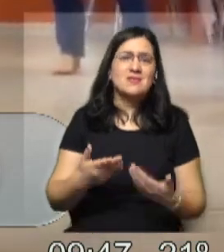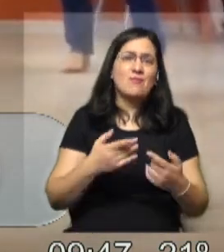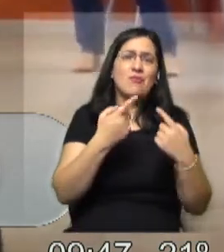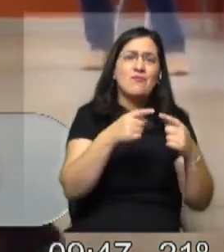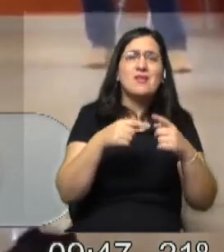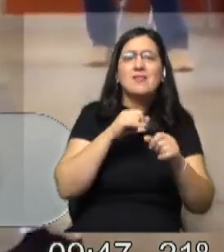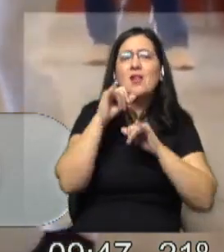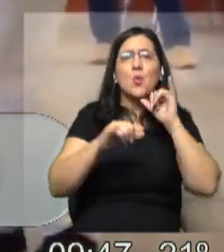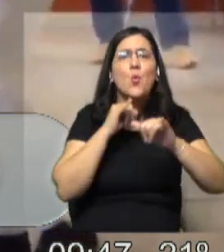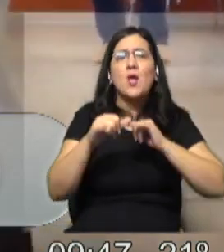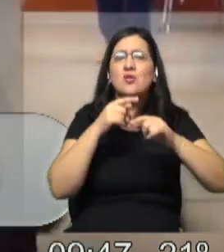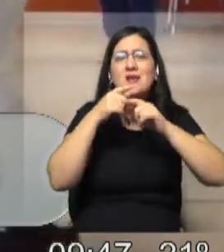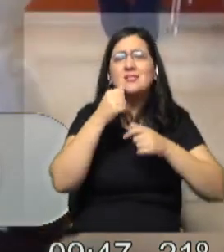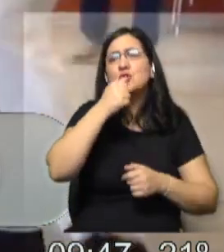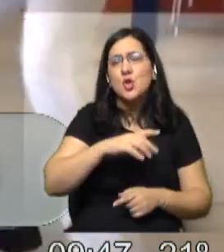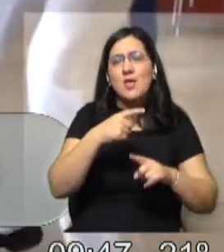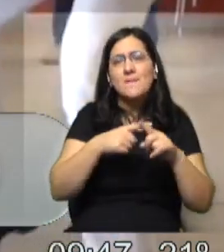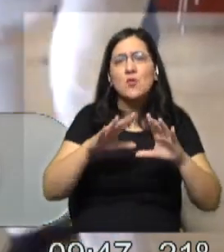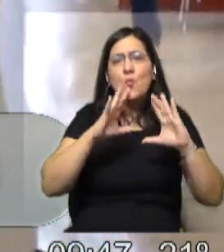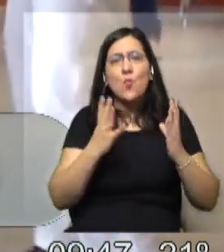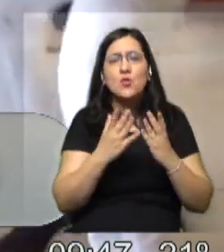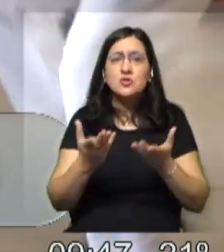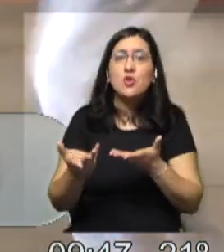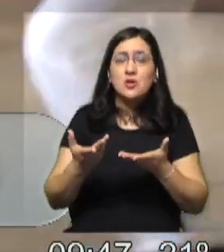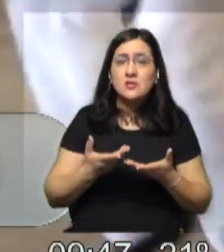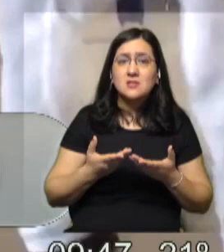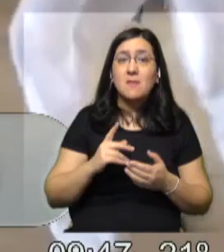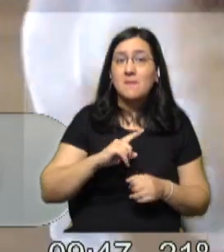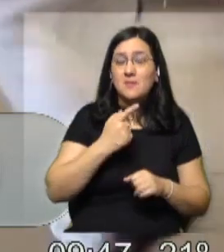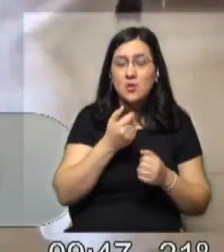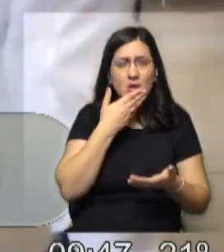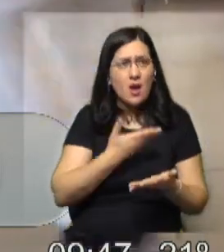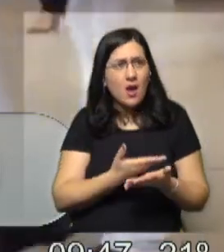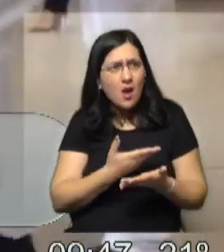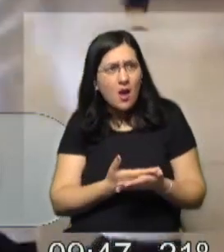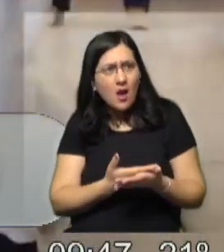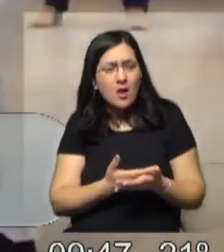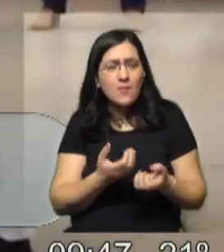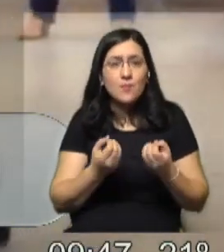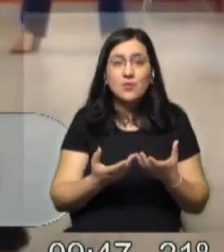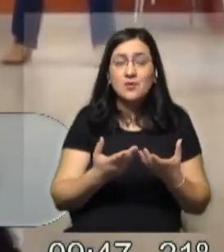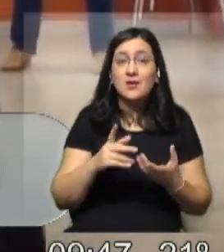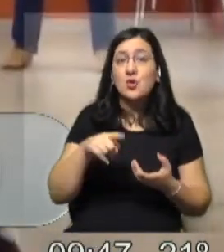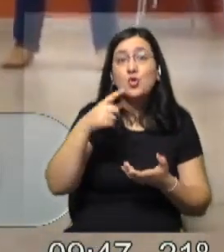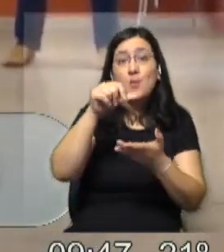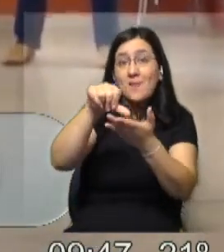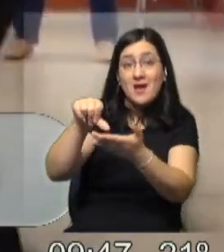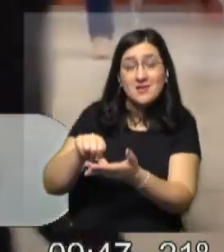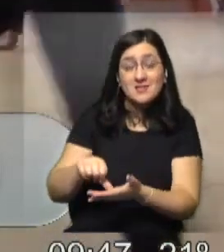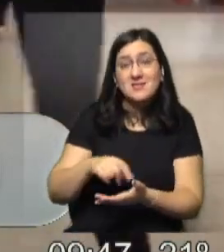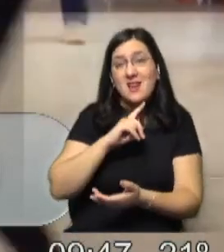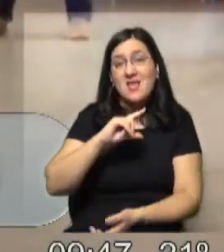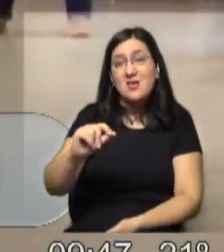historia el medio mundo bla bla bla y ellos lo reciben primero con asombro porque no en el exterior y sobre todo